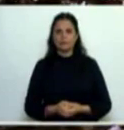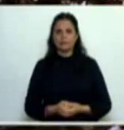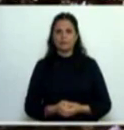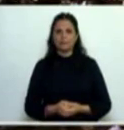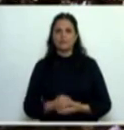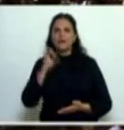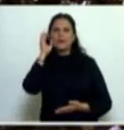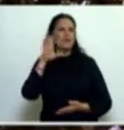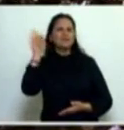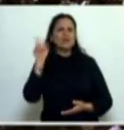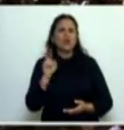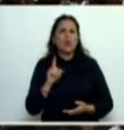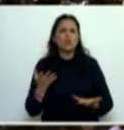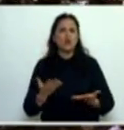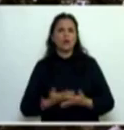Perdón, diputada, no la escucho.